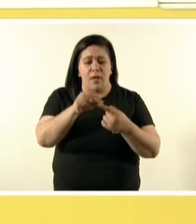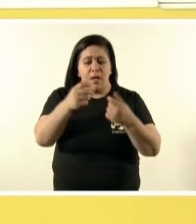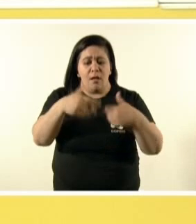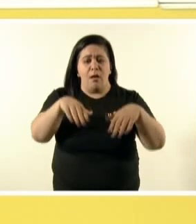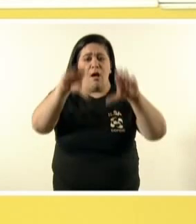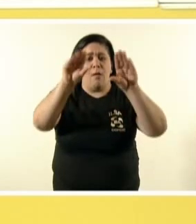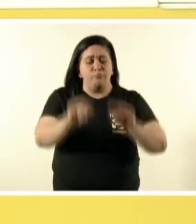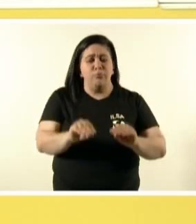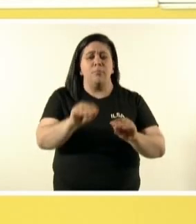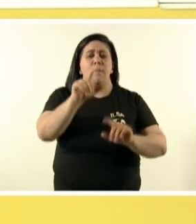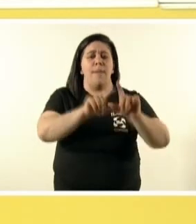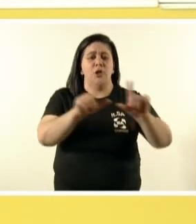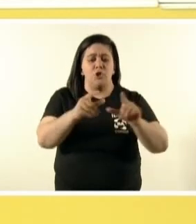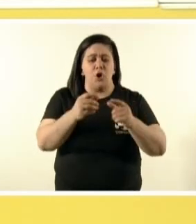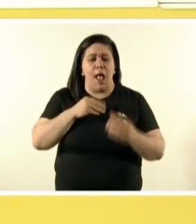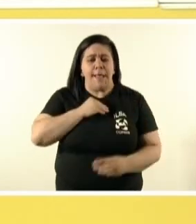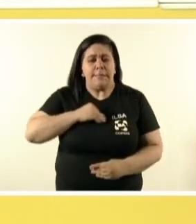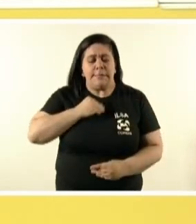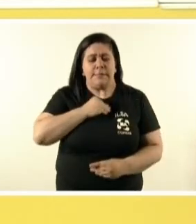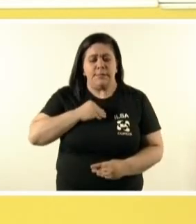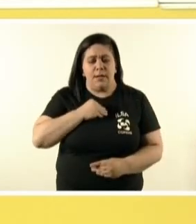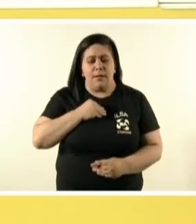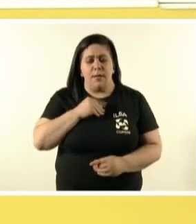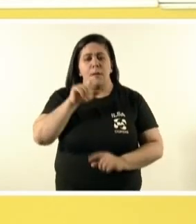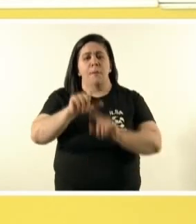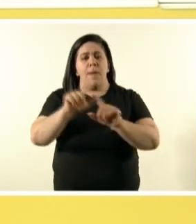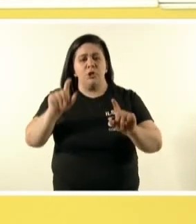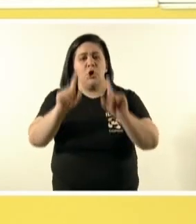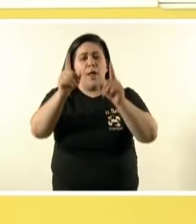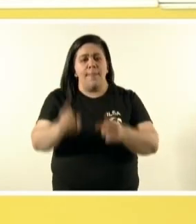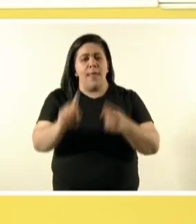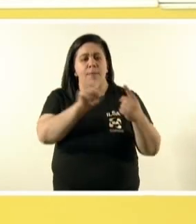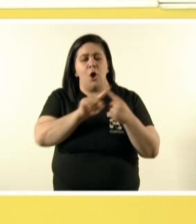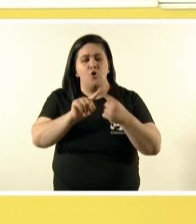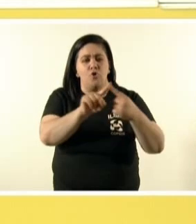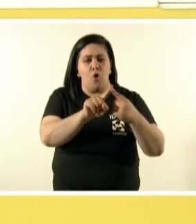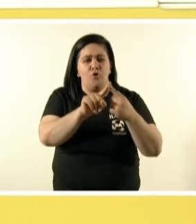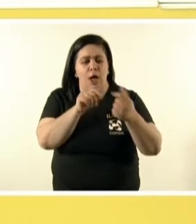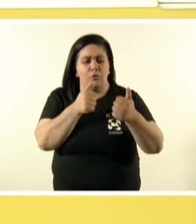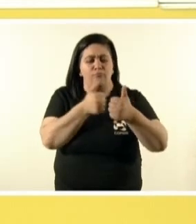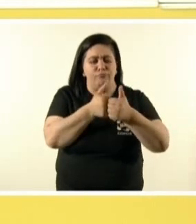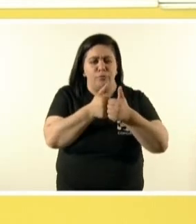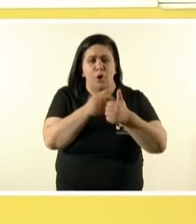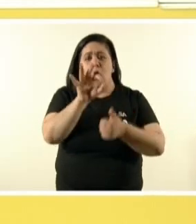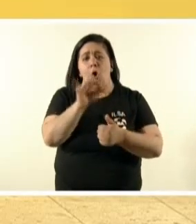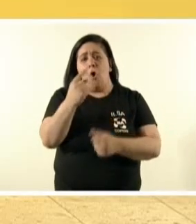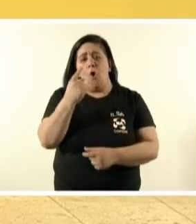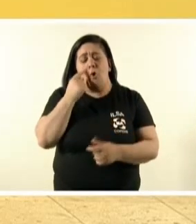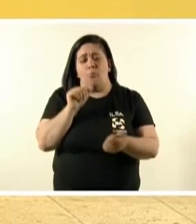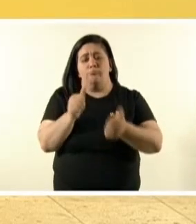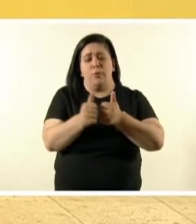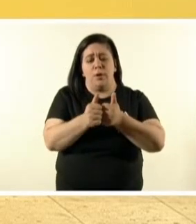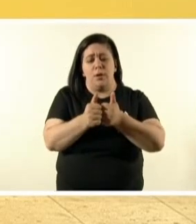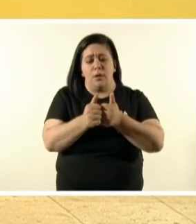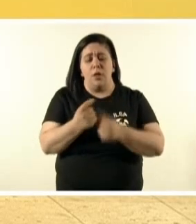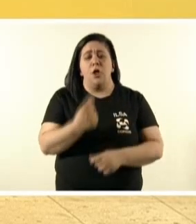los que tienen síntomas, a todos los que han estado en contacto estrecho, son convivientes de los contagiados, y una vez